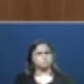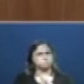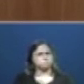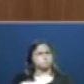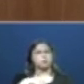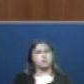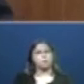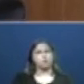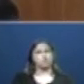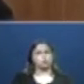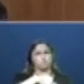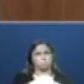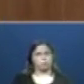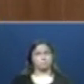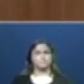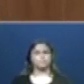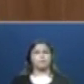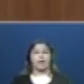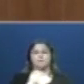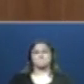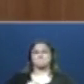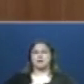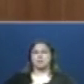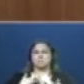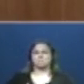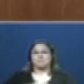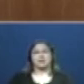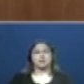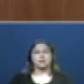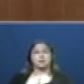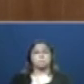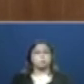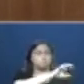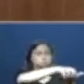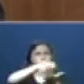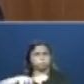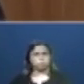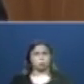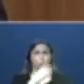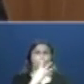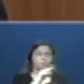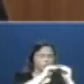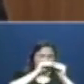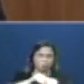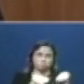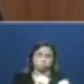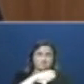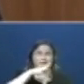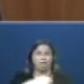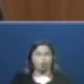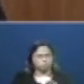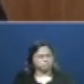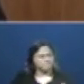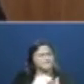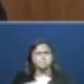empleo y nos proporcionan la tranquilidad de que las cuatro plantas ensambladoras cuenten hoy con planes de